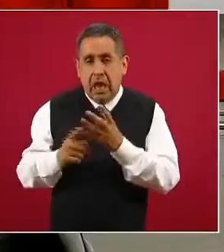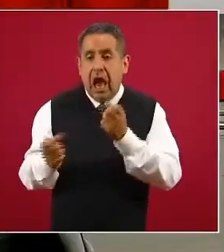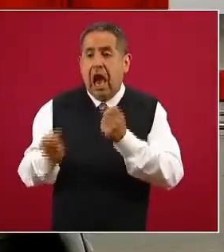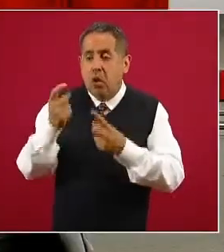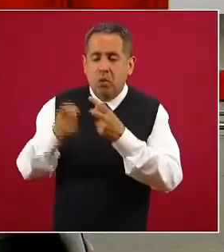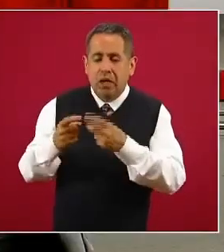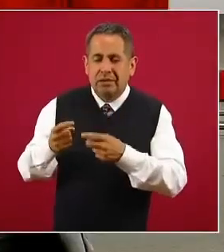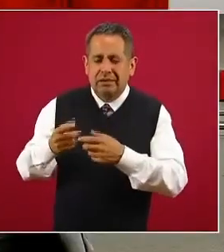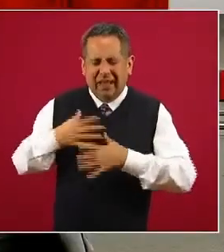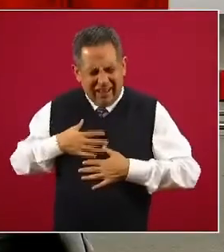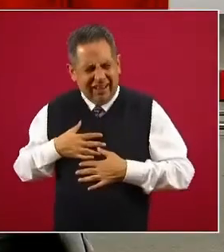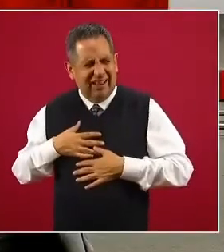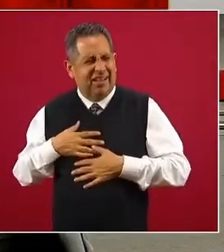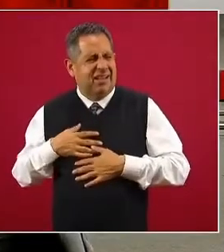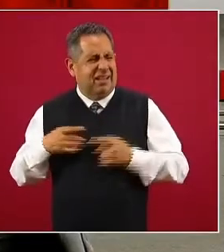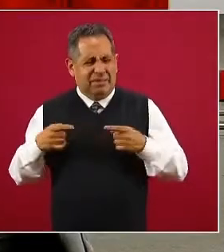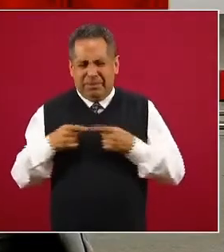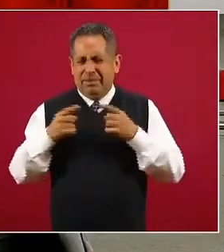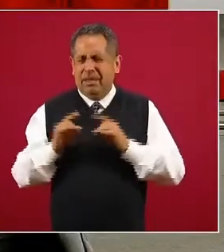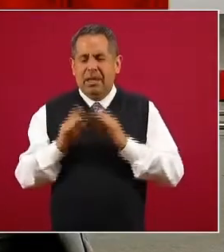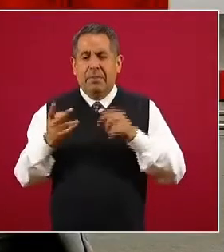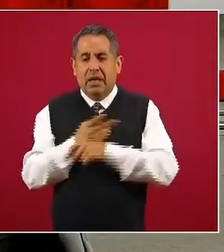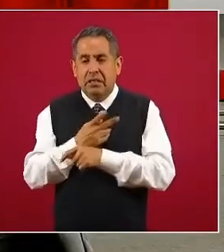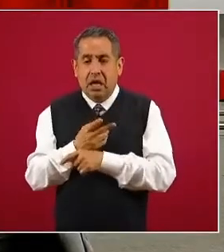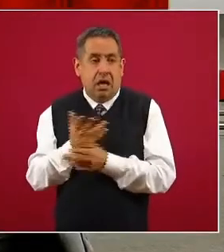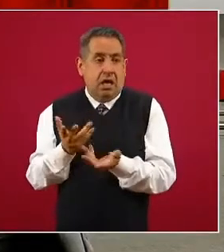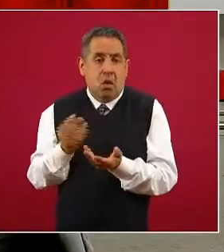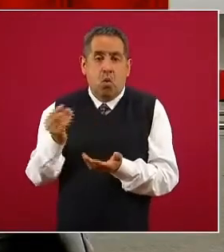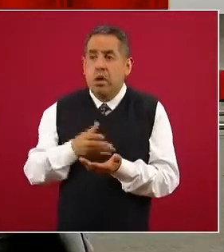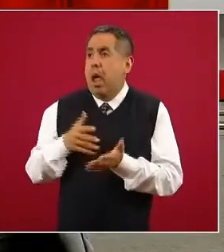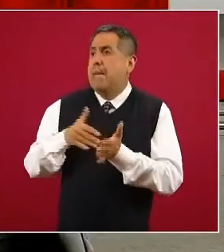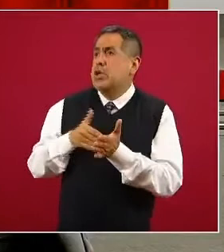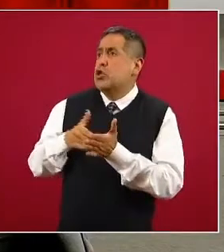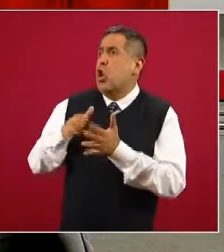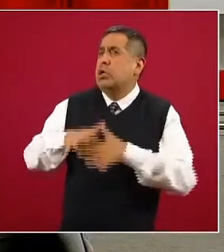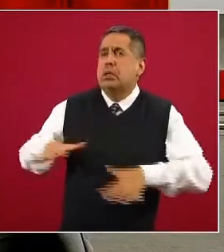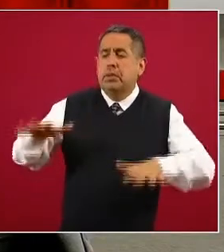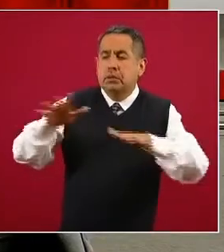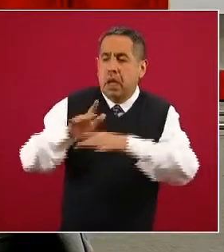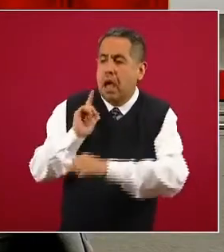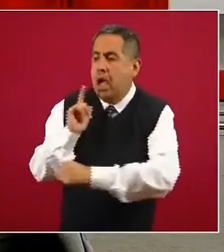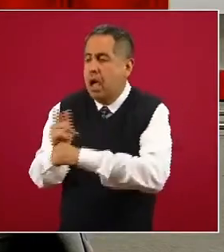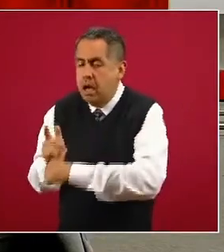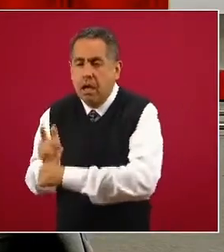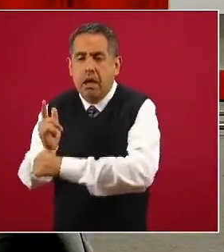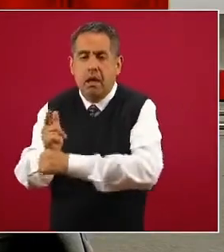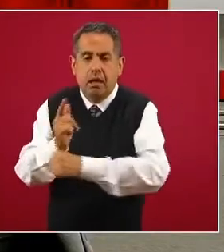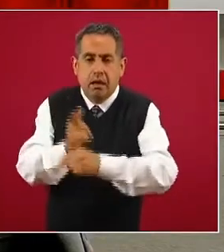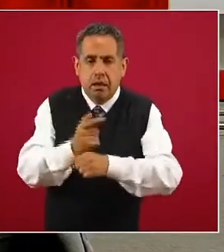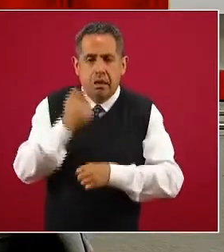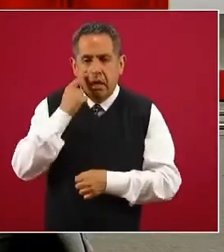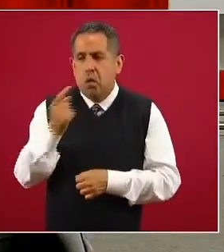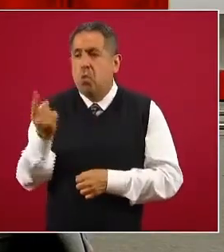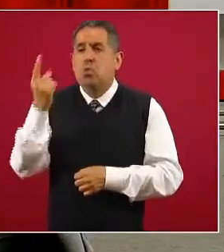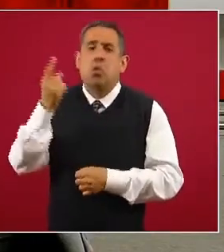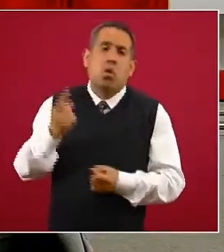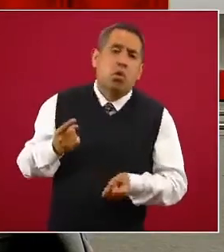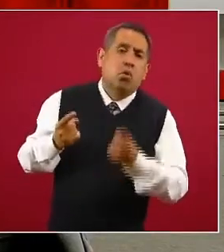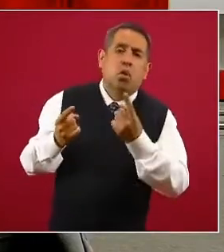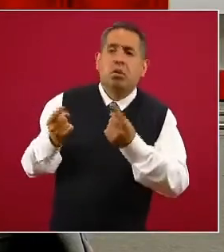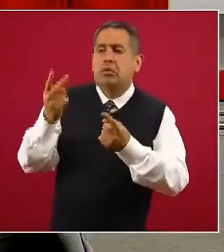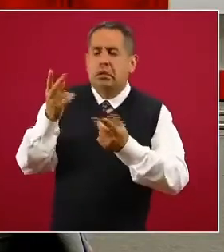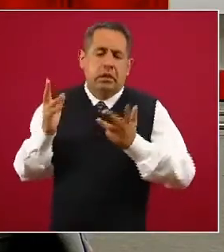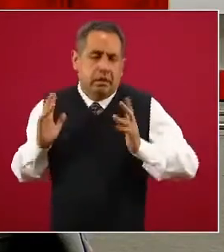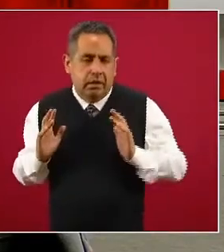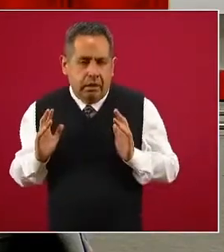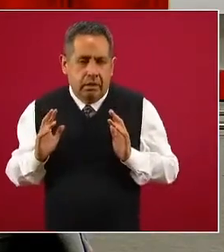reacciones secundarias, que solamente cuando se estudian millones de personas se logra identificar un evento, 2 eventos, 10